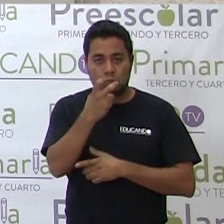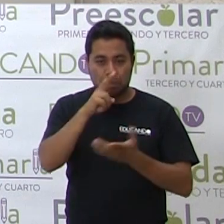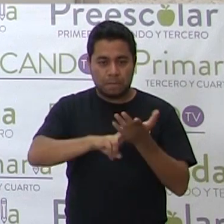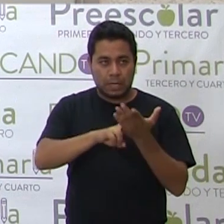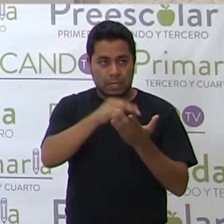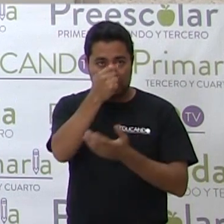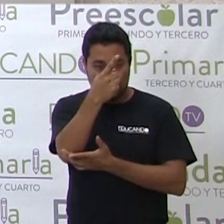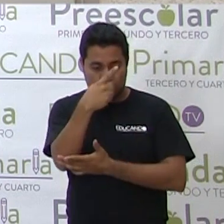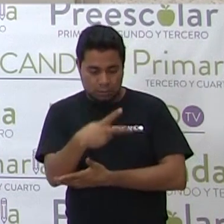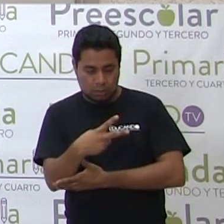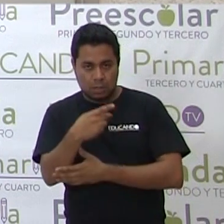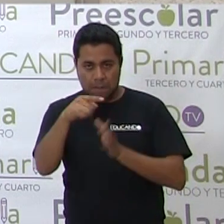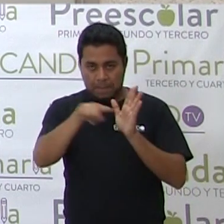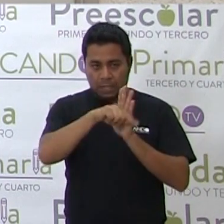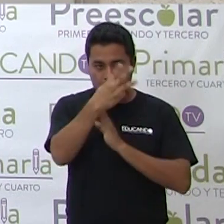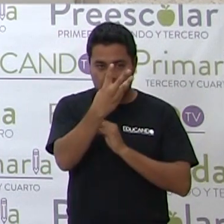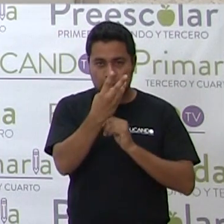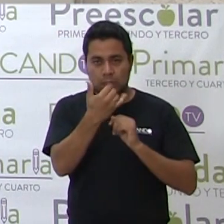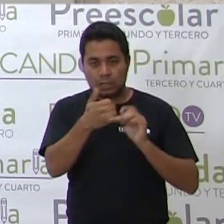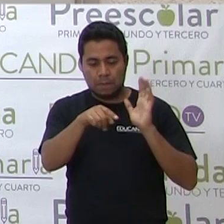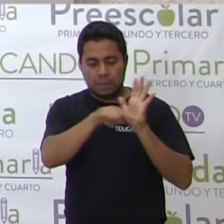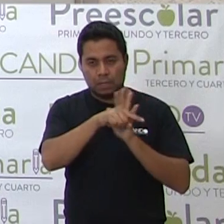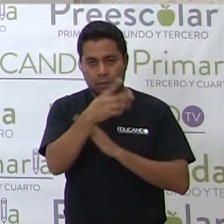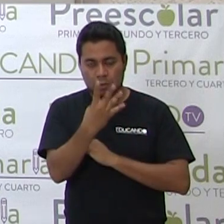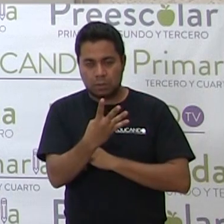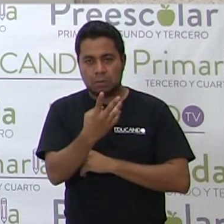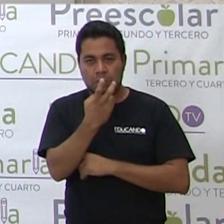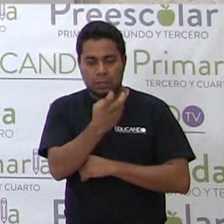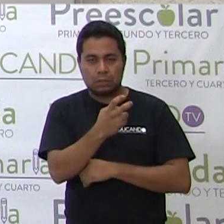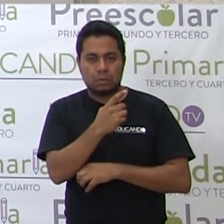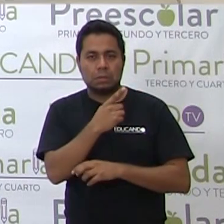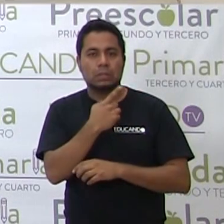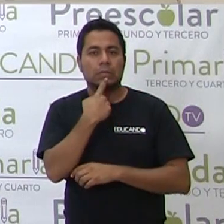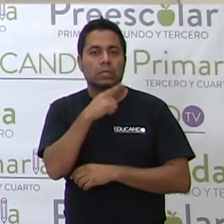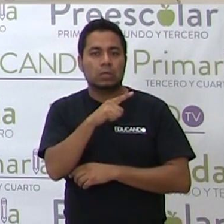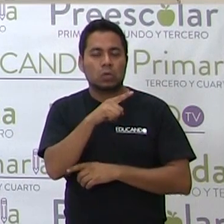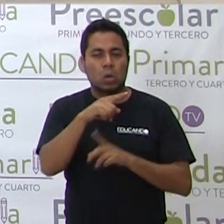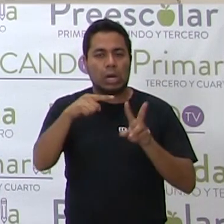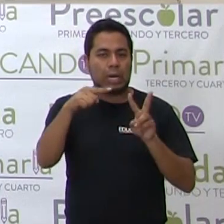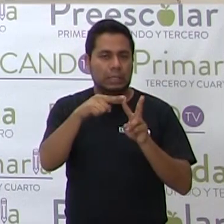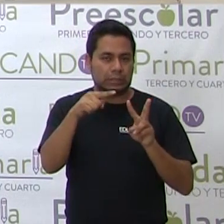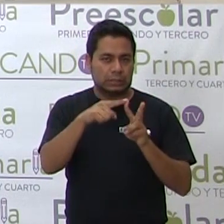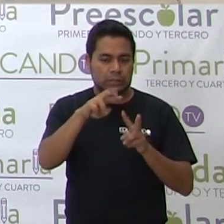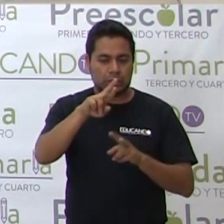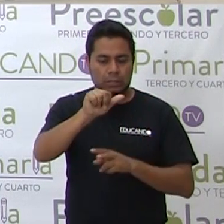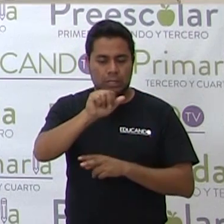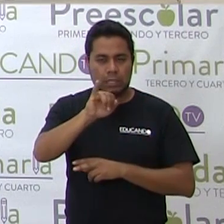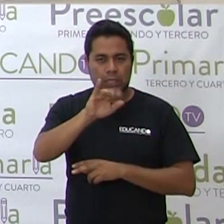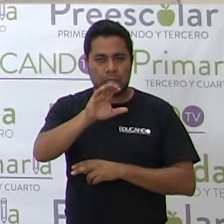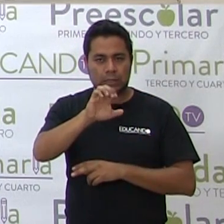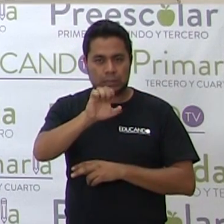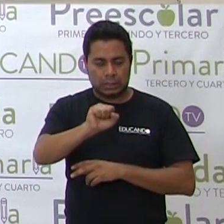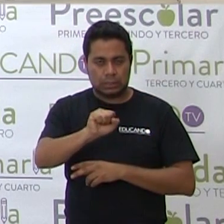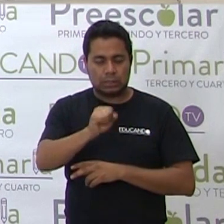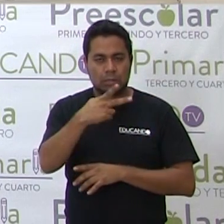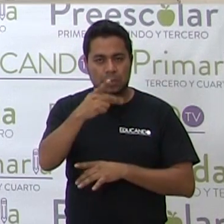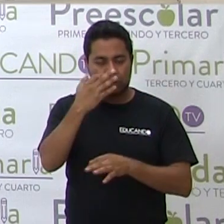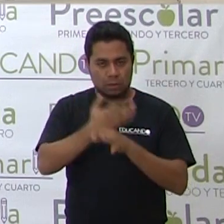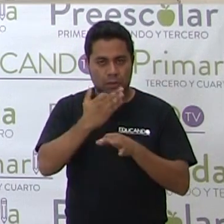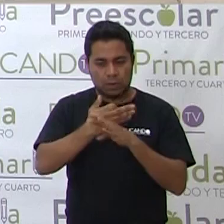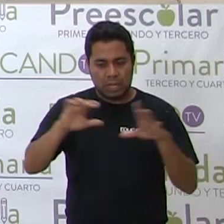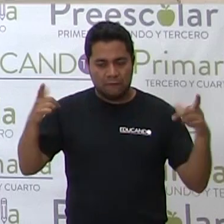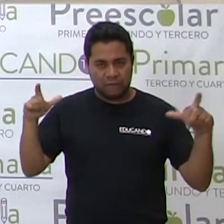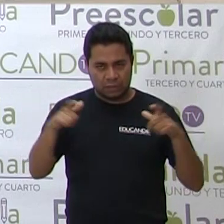aquí -3 y -4 Nosotros le llamamos raíces Sí pero este aquí en la